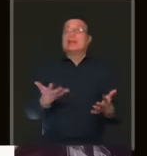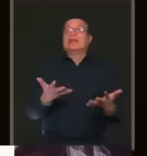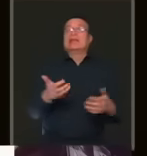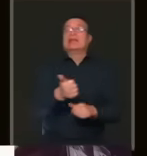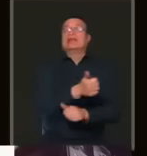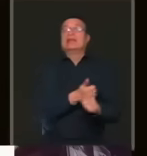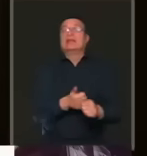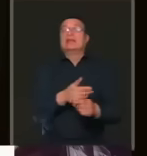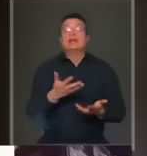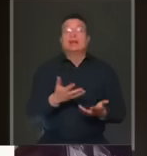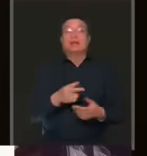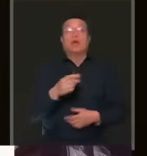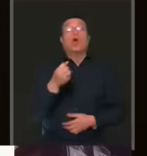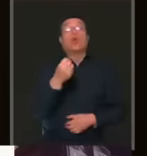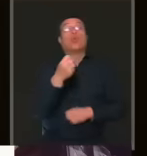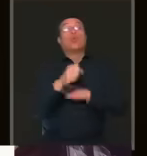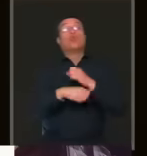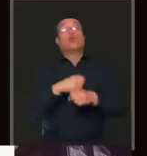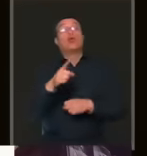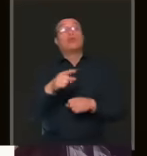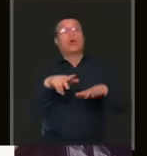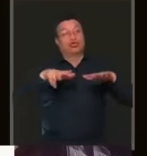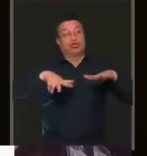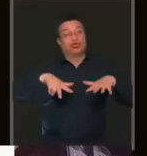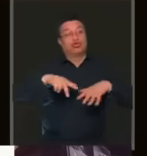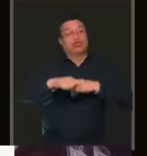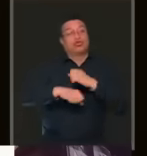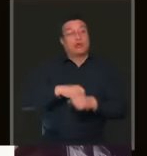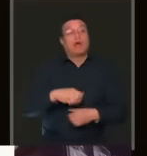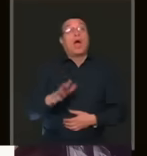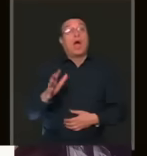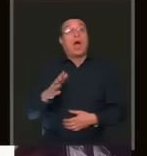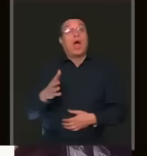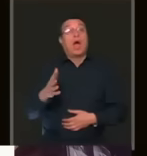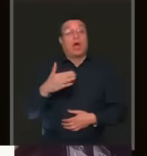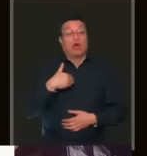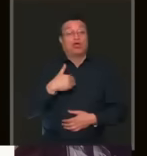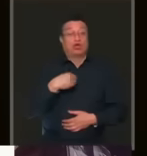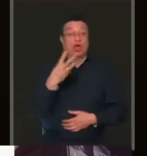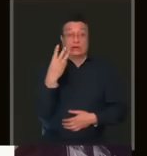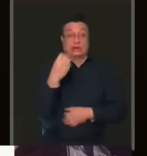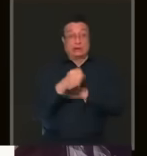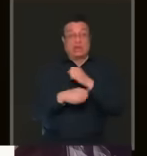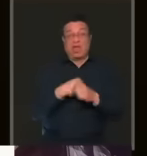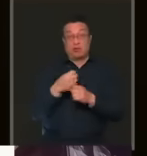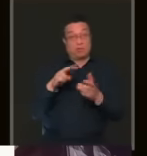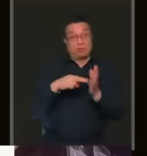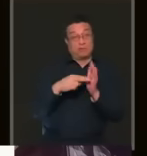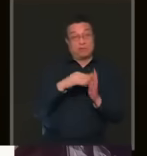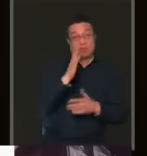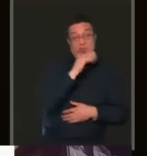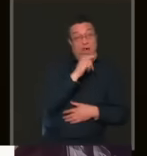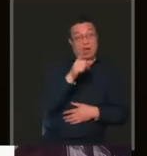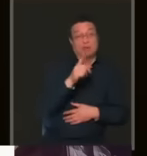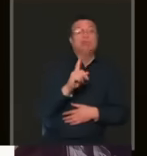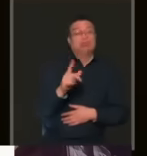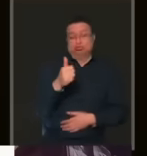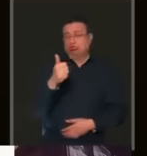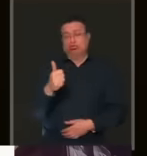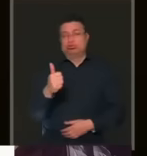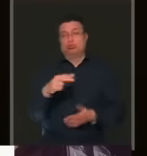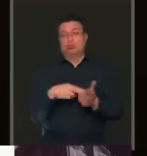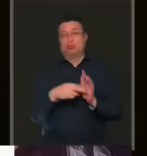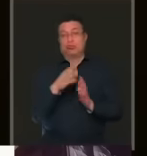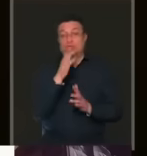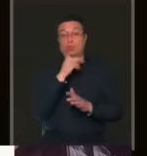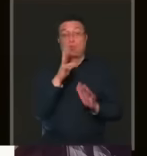¿Cuántos años tenía? 18. Ah, y yo tengo 13, está bien, ¿cierto? Sí. ¿De